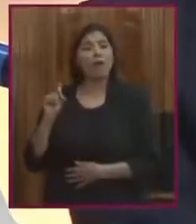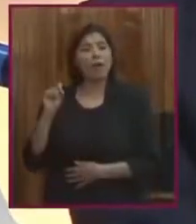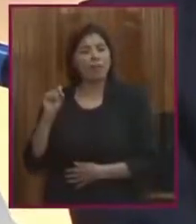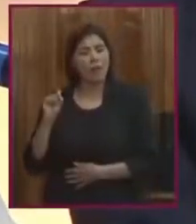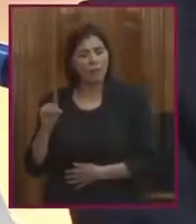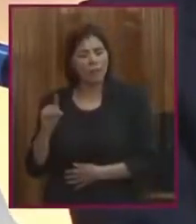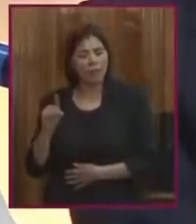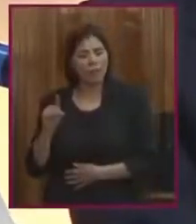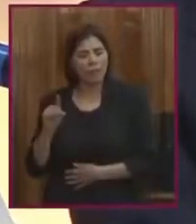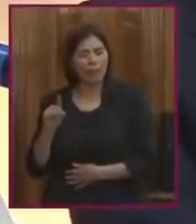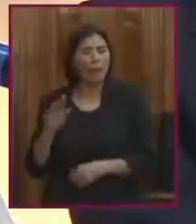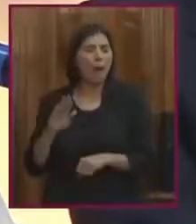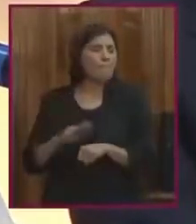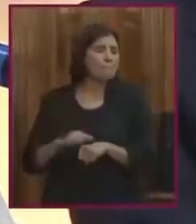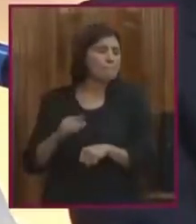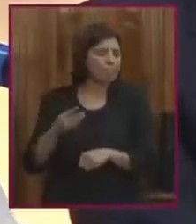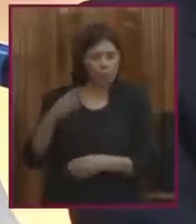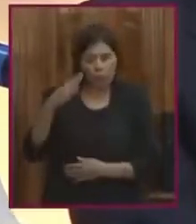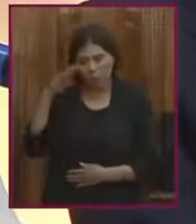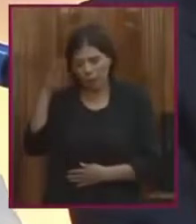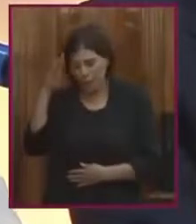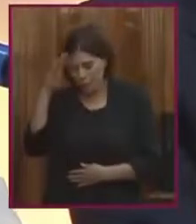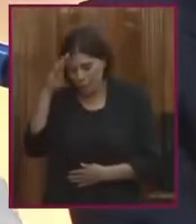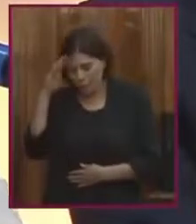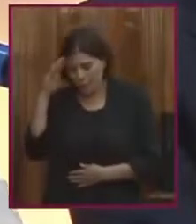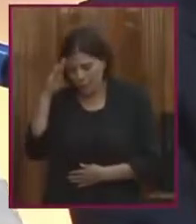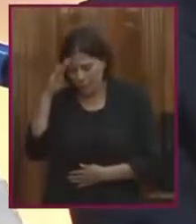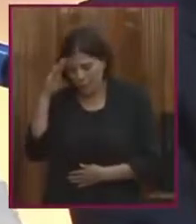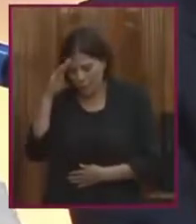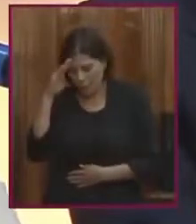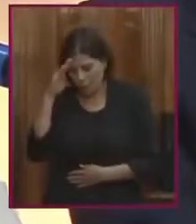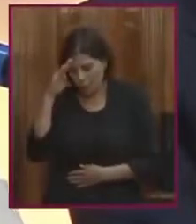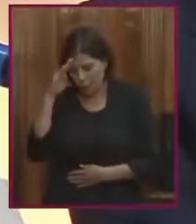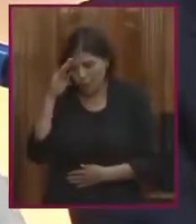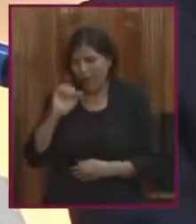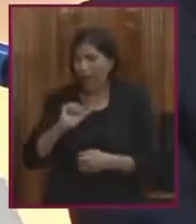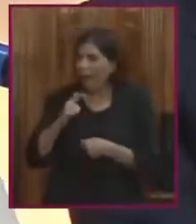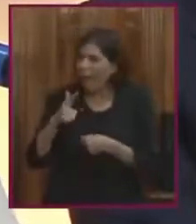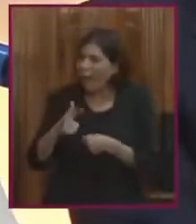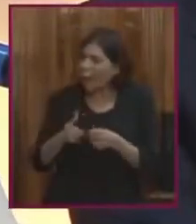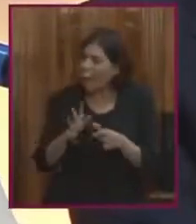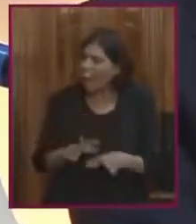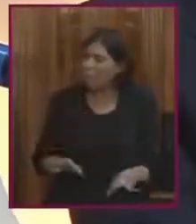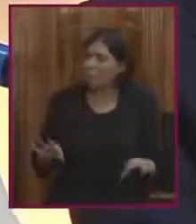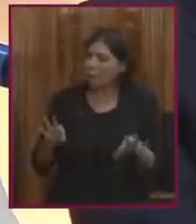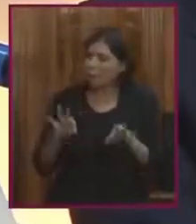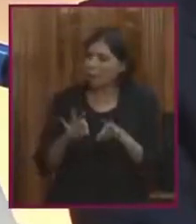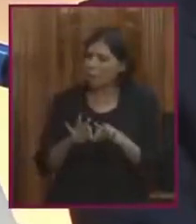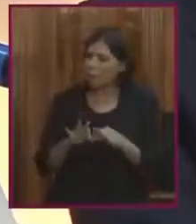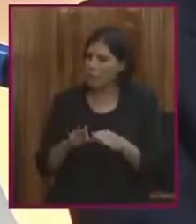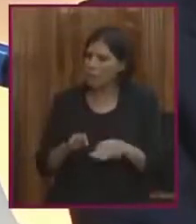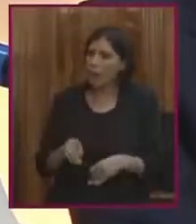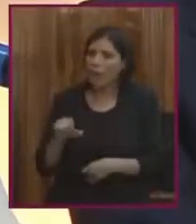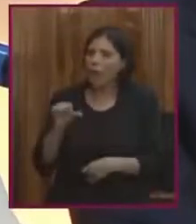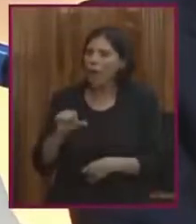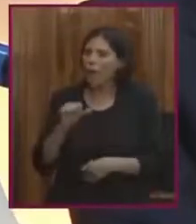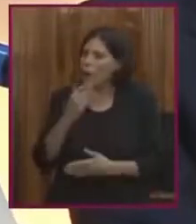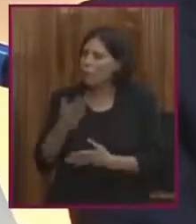porque consideramos que uno de los elementos claves de todo esto que estamos proponiendo